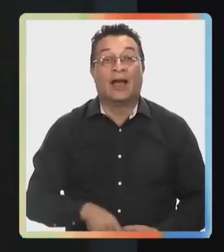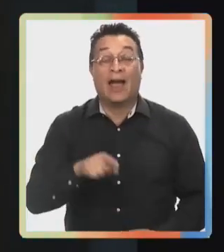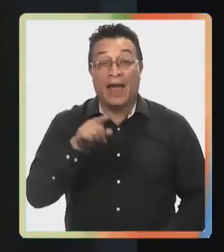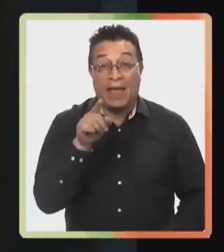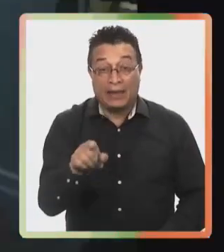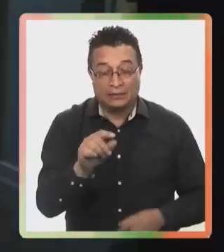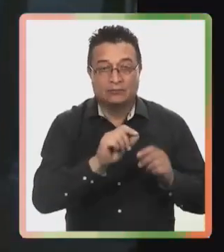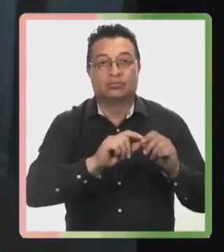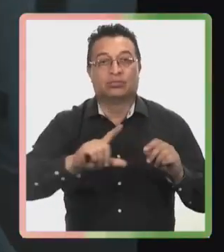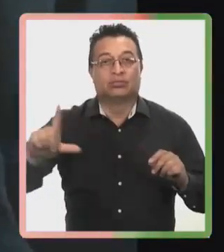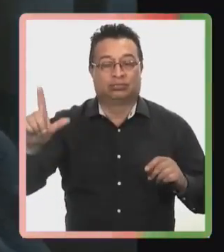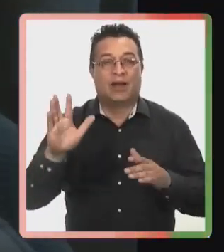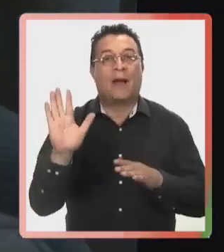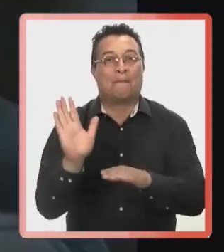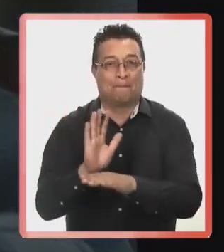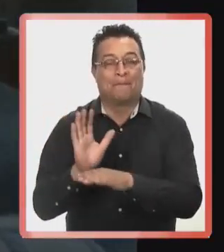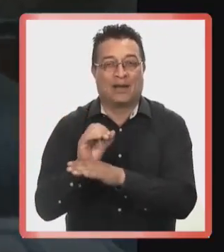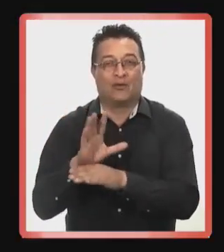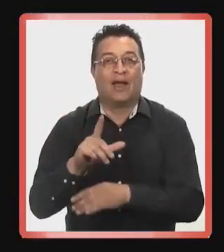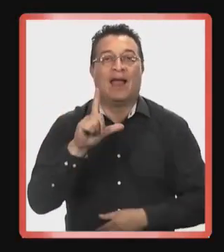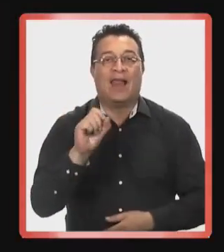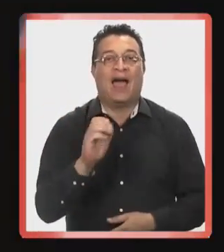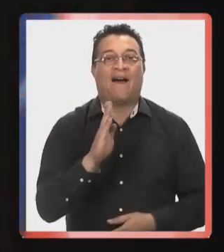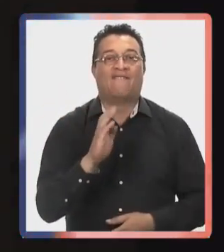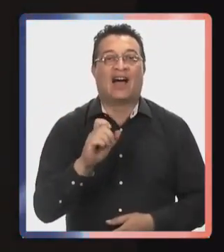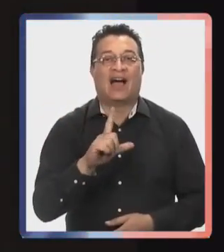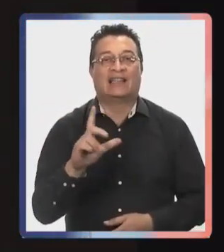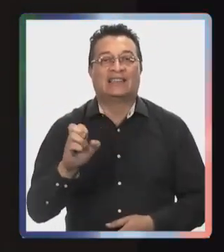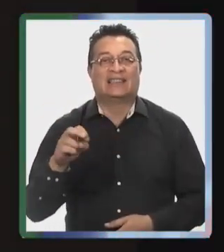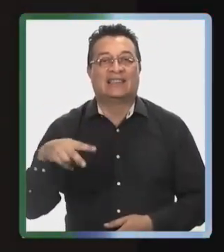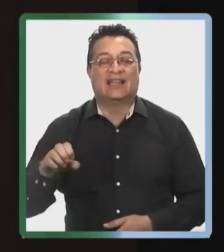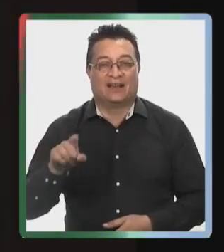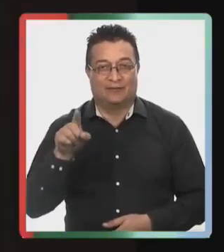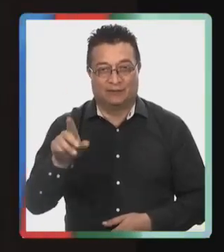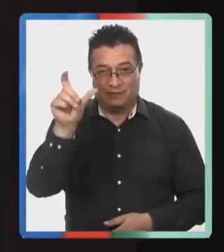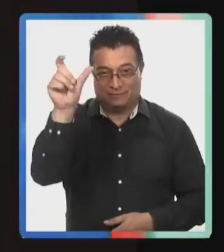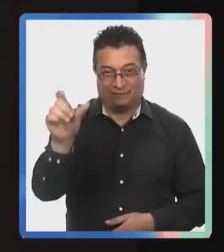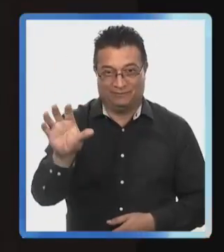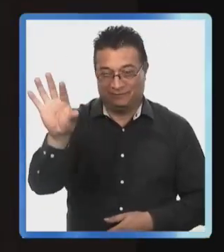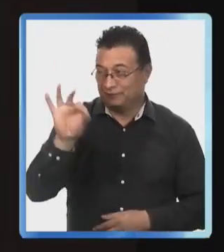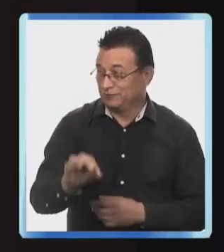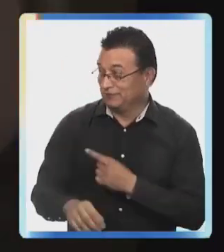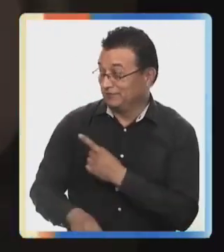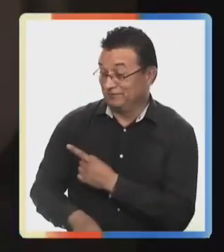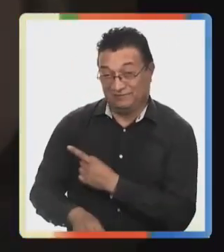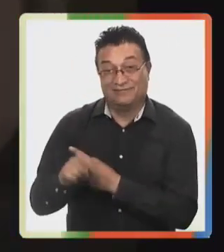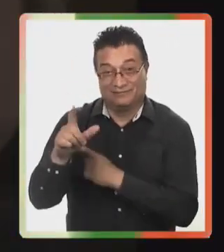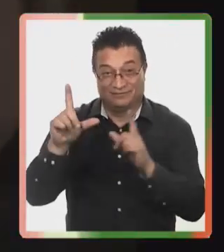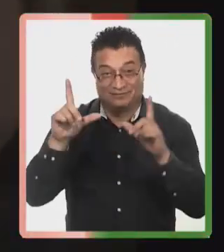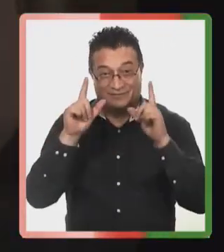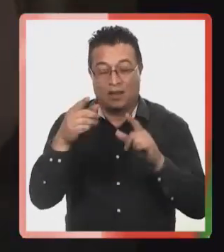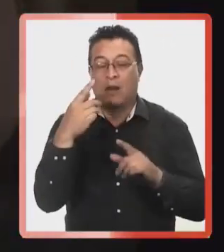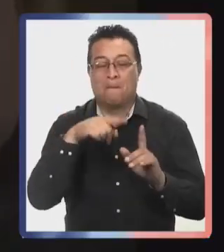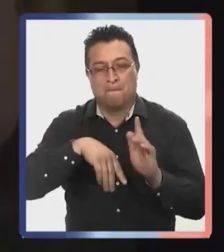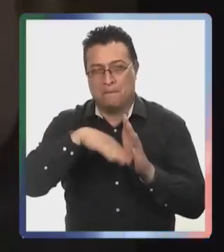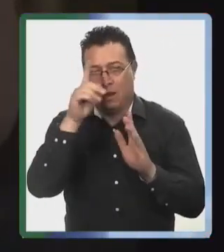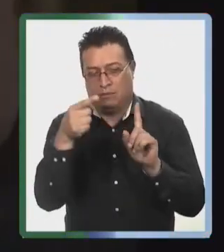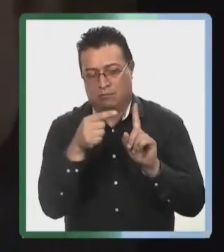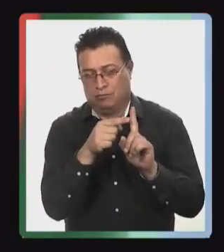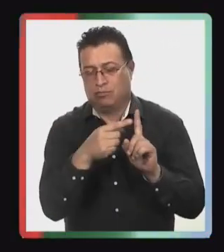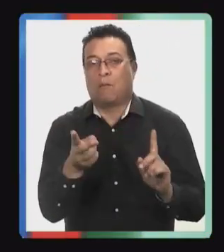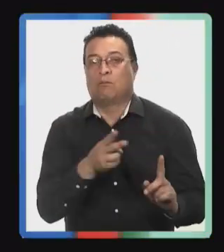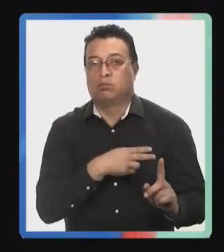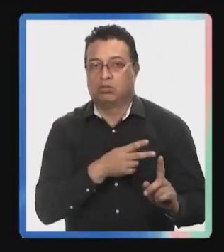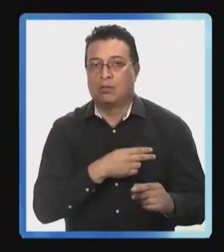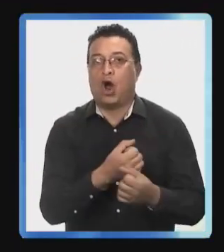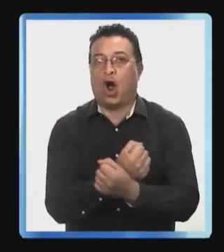premisa parte The Whale, o La Ballena, una cinta protagonizada por Brendan Fraser y que lo convierte en el gran favorito para recibir el premio